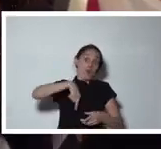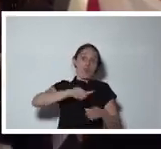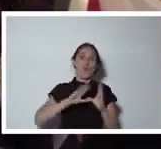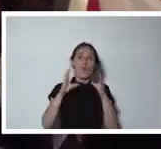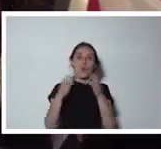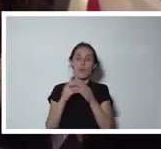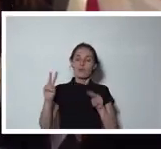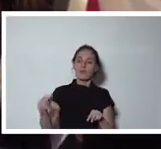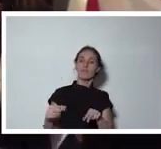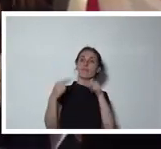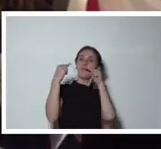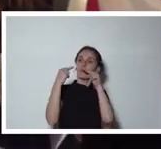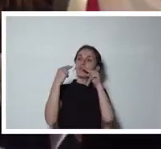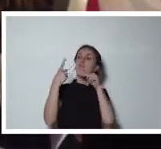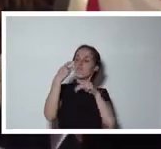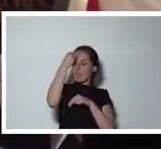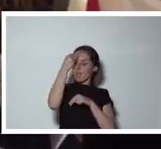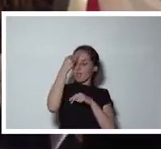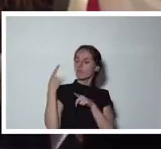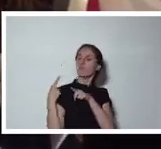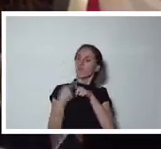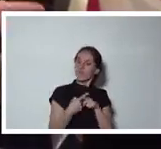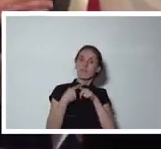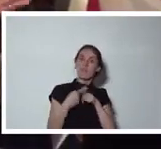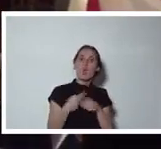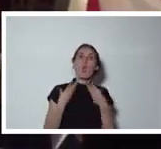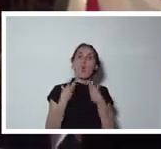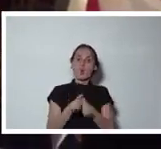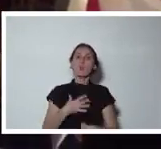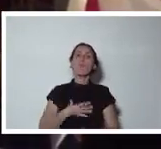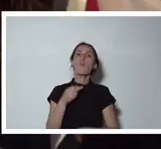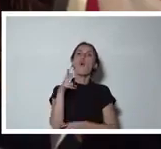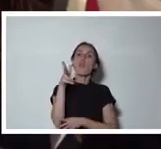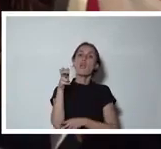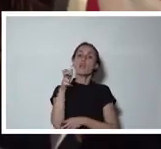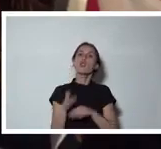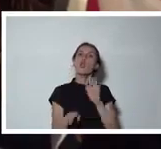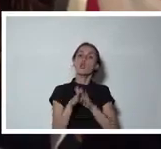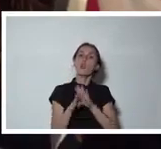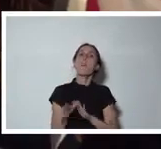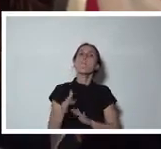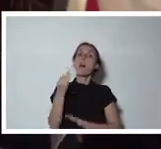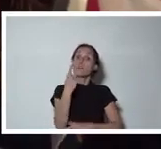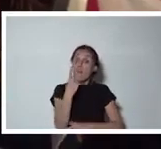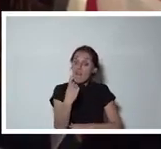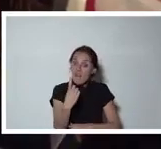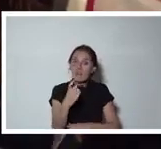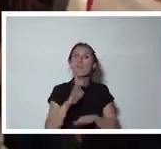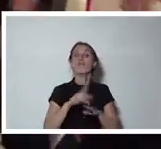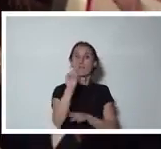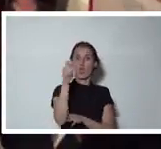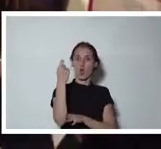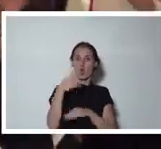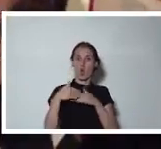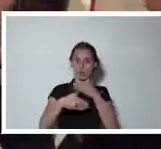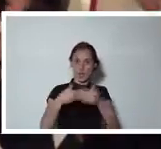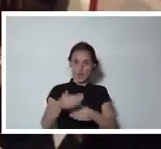juntas vamos a poder sostener los derechos que hoy tenemos y conquistar los derechos que todavía tenemos que